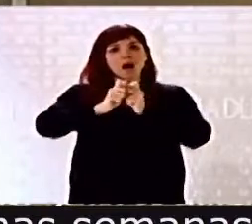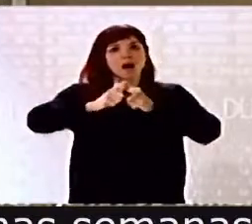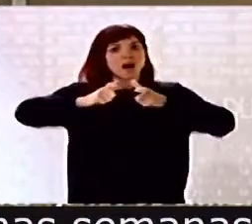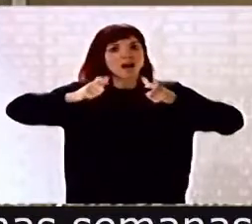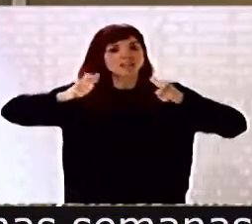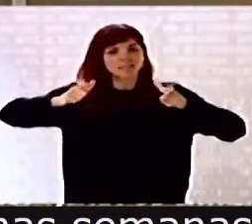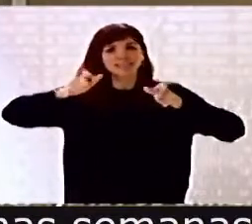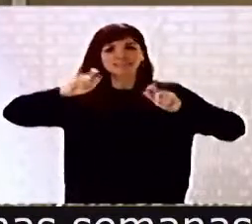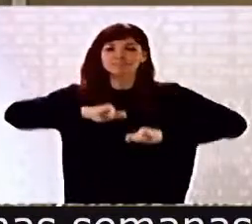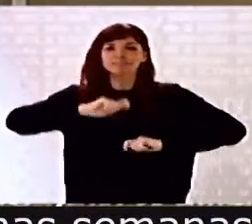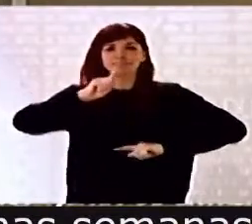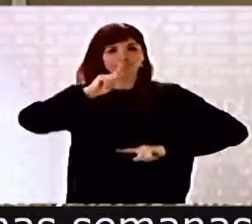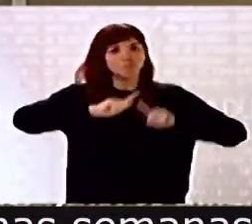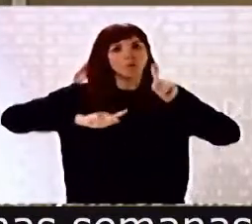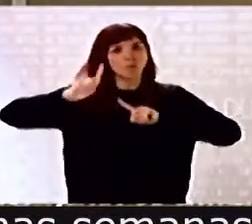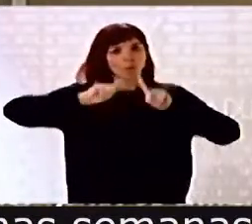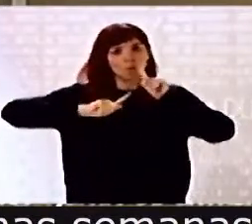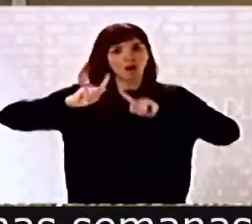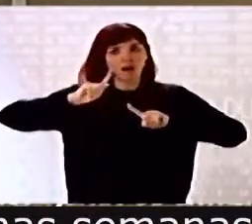preocupante,